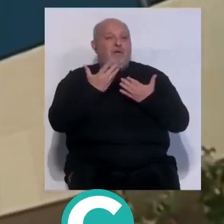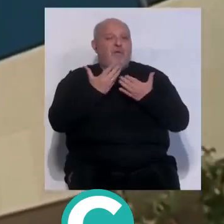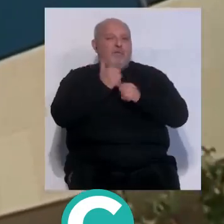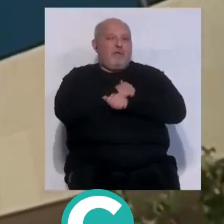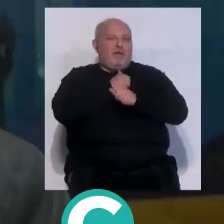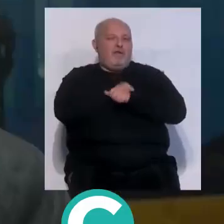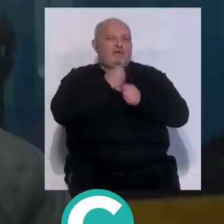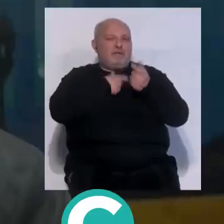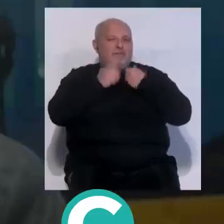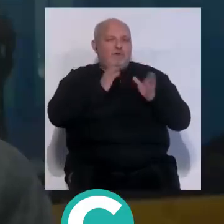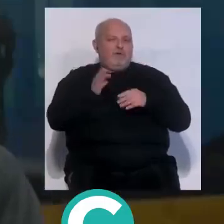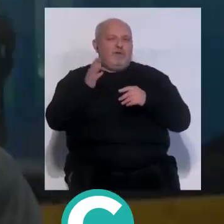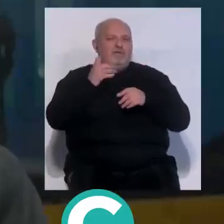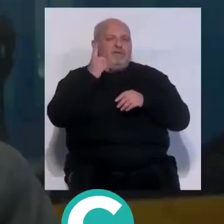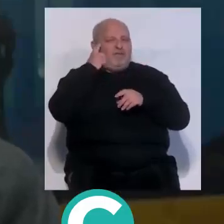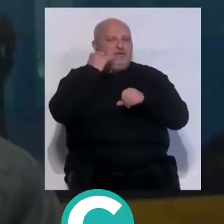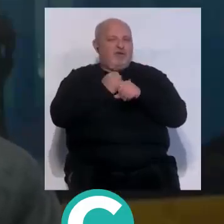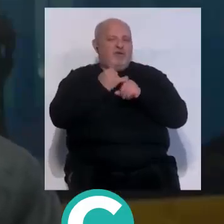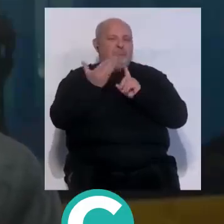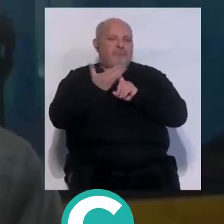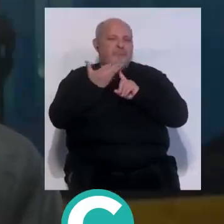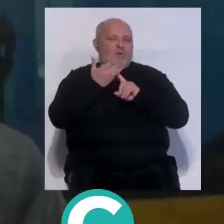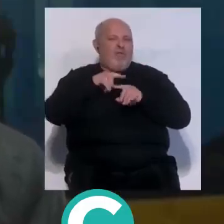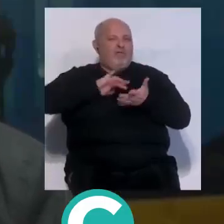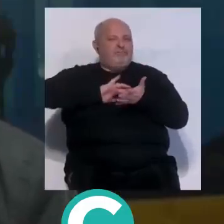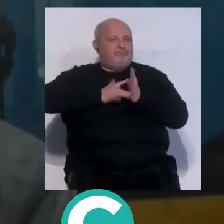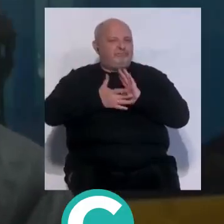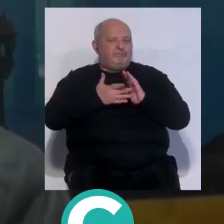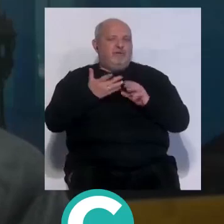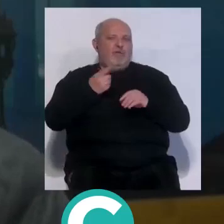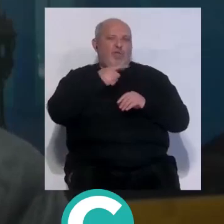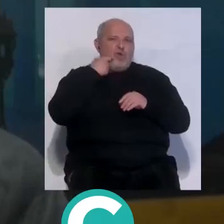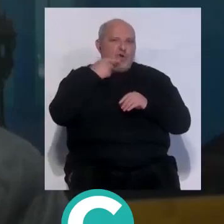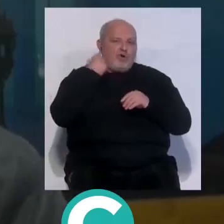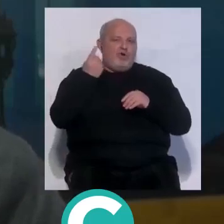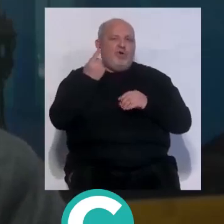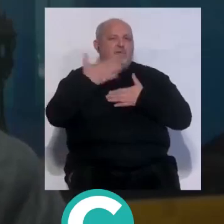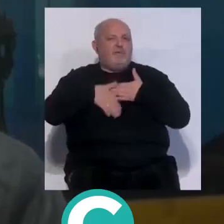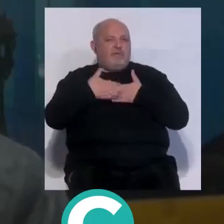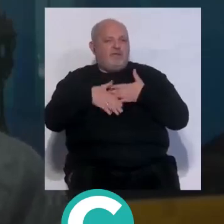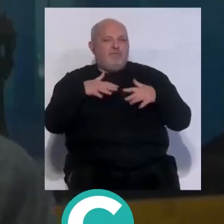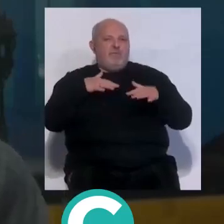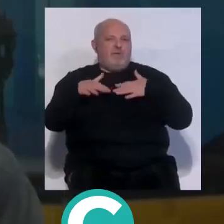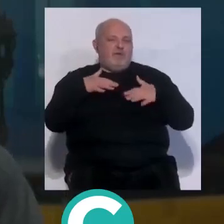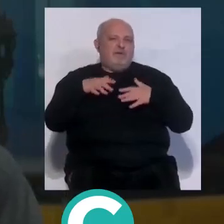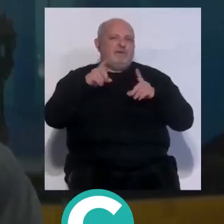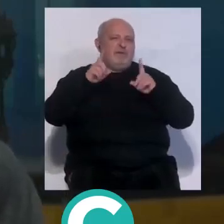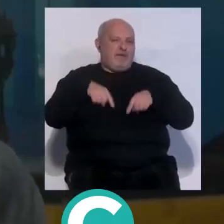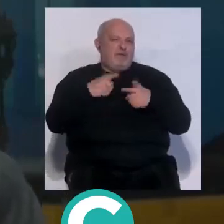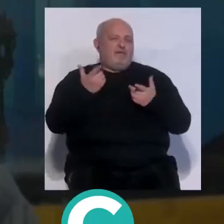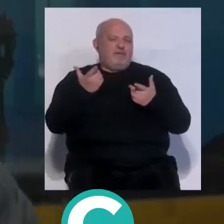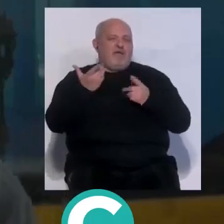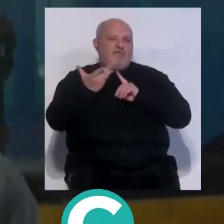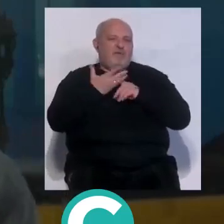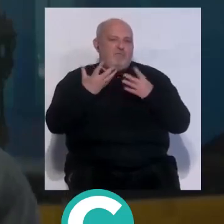un tratamiento, el desgaste psicológico que ello conlleva, si hay dolor o limitación del movimiento, pues encima todo esto se